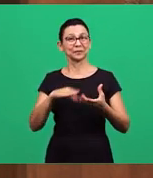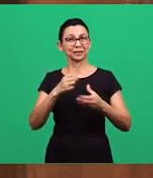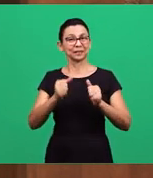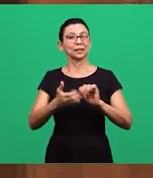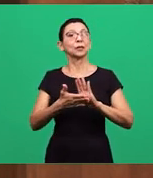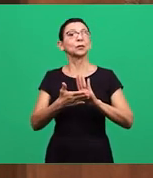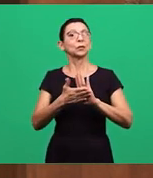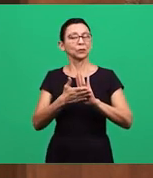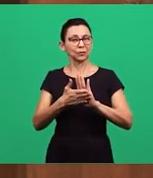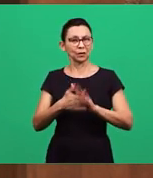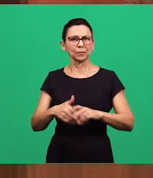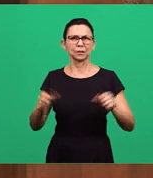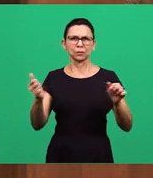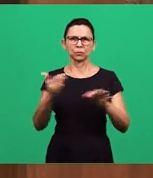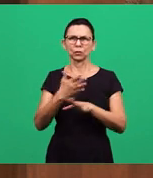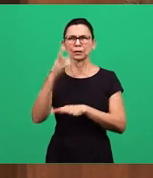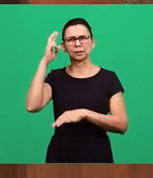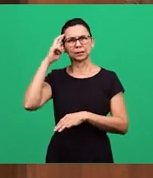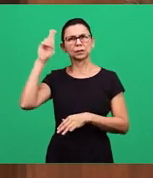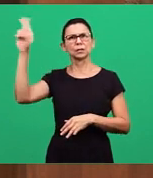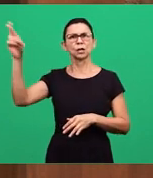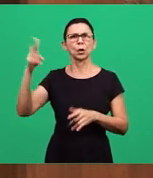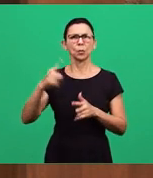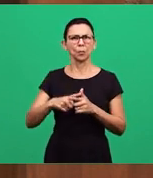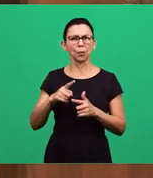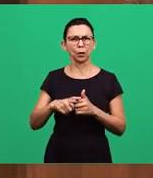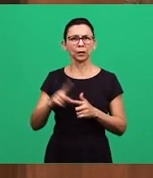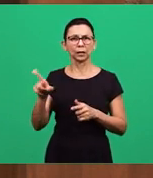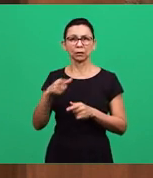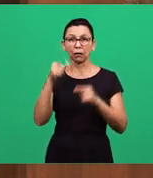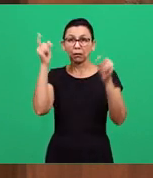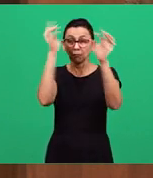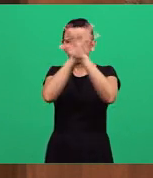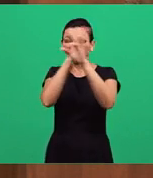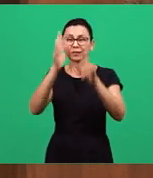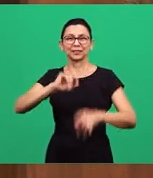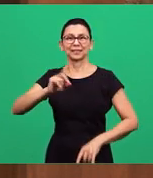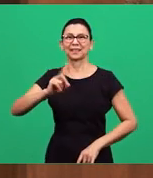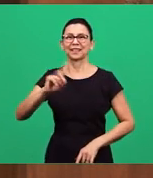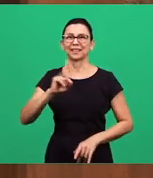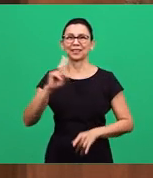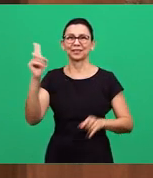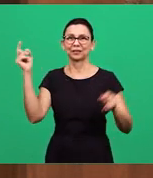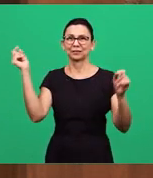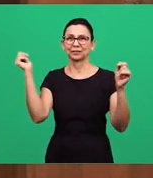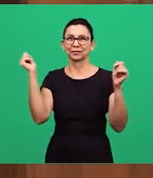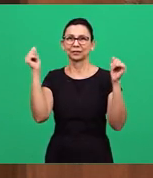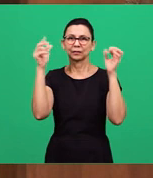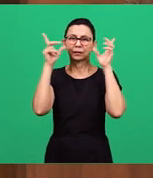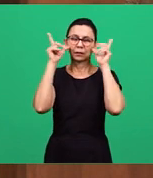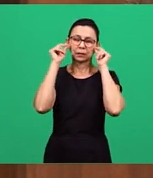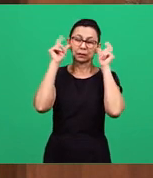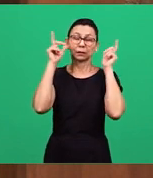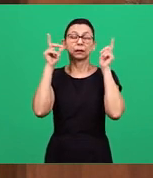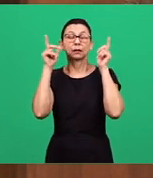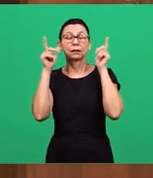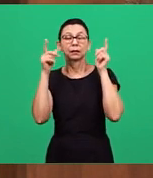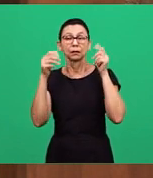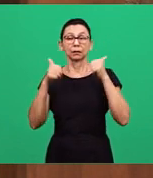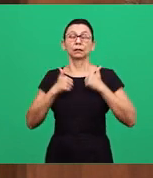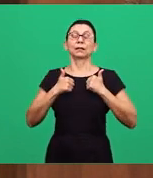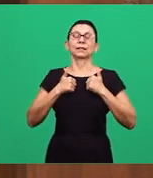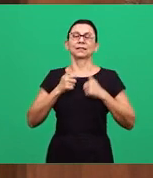Cantaremos un loor en la iglesia y glorificaremos al Señor porque no estamos dispersos, no estamos durmiendo, no